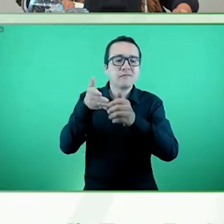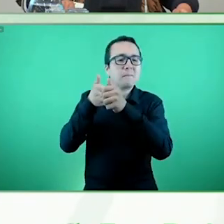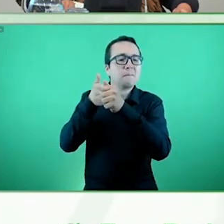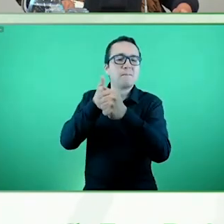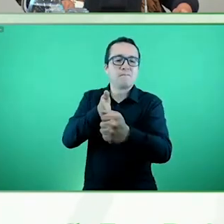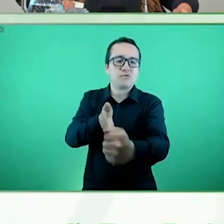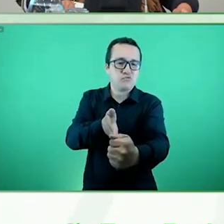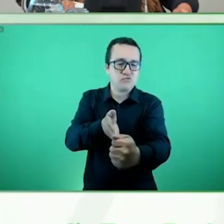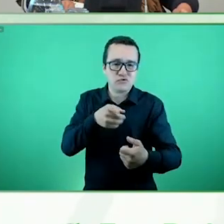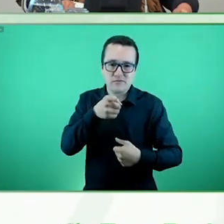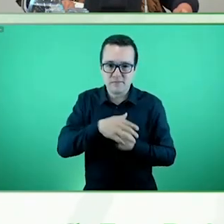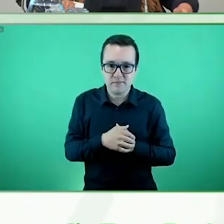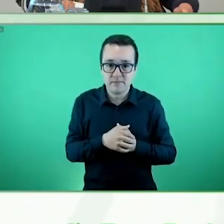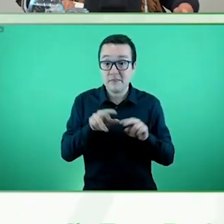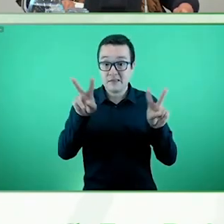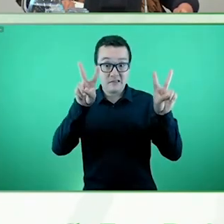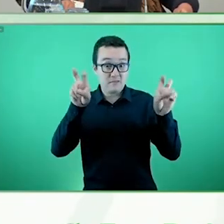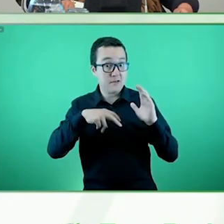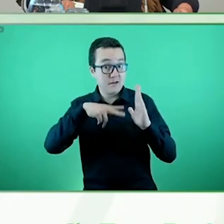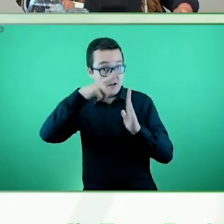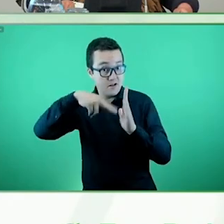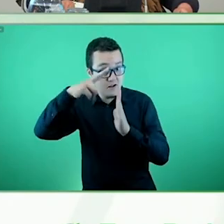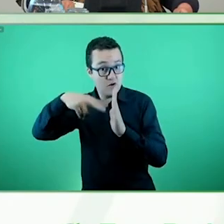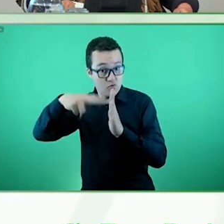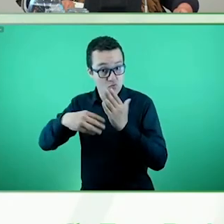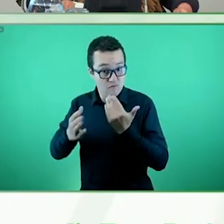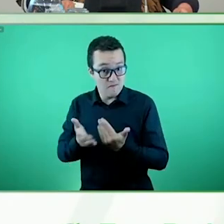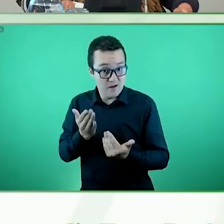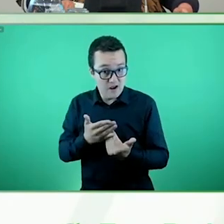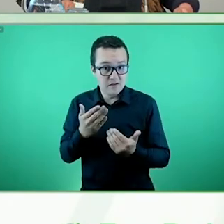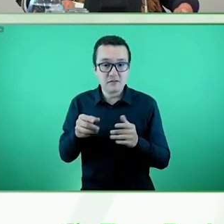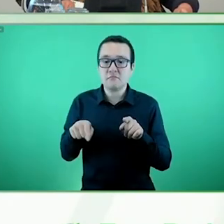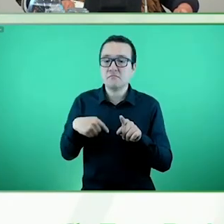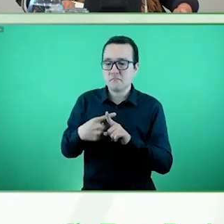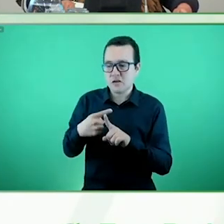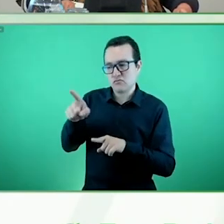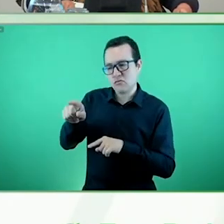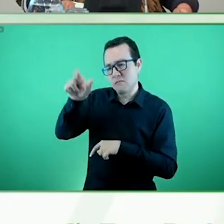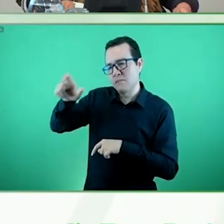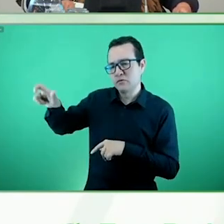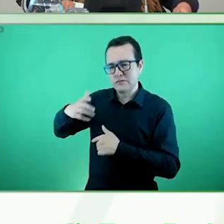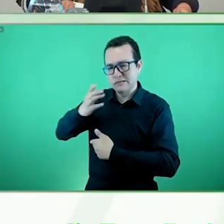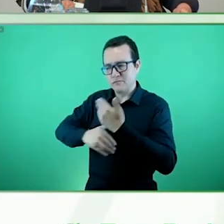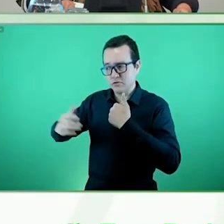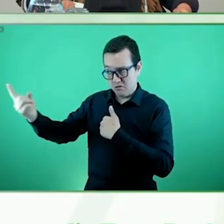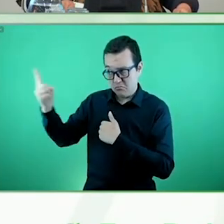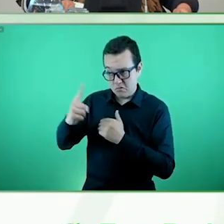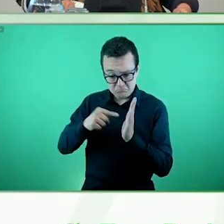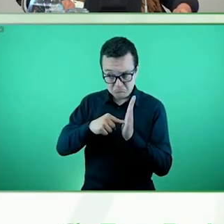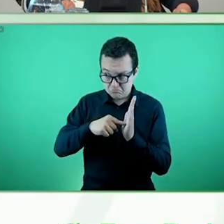lectura fácil, incluyendo la validación de personas con discapacidad cognitiva.